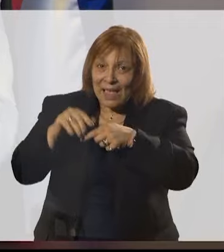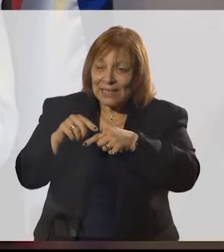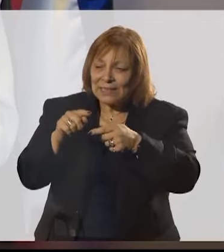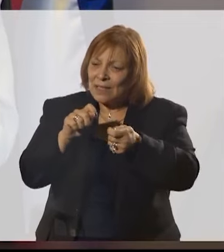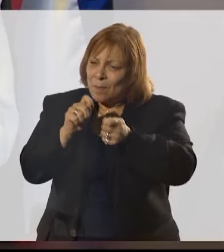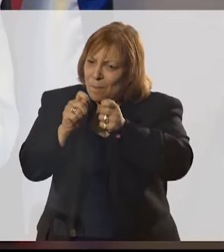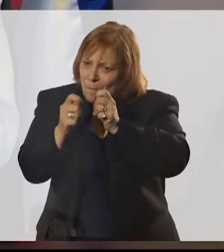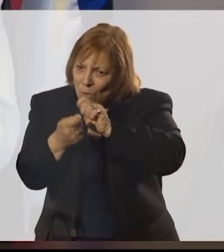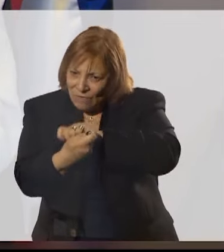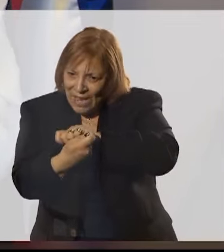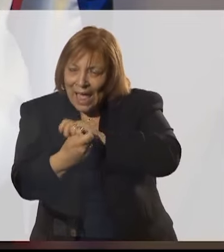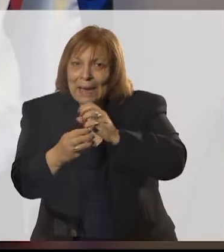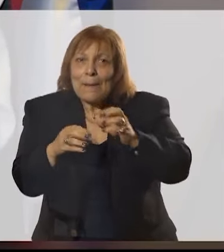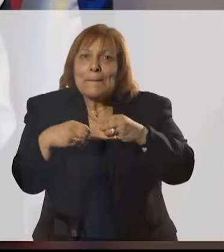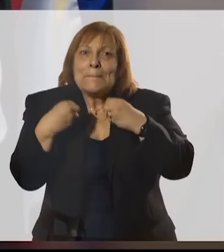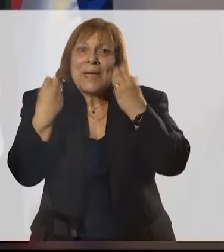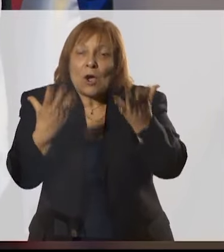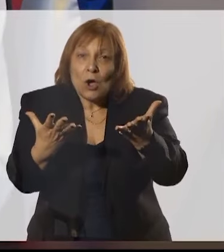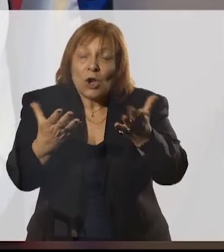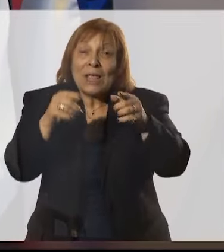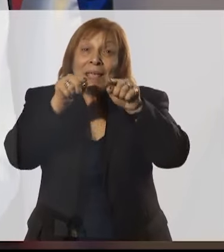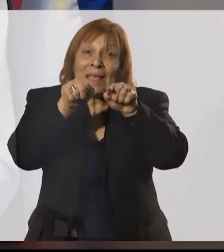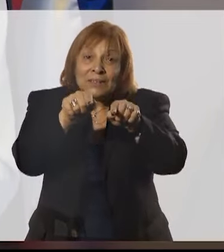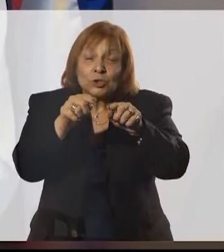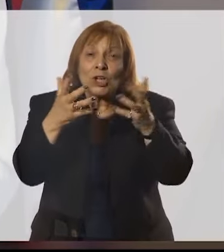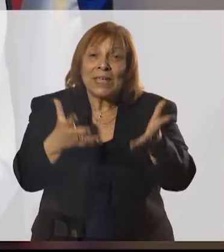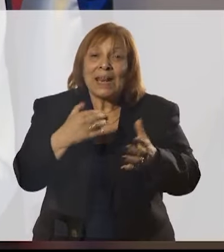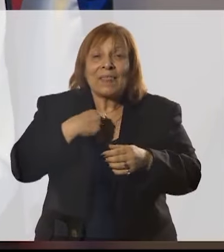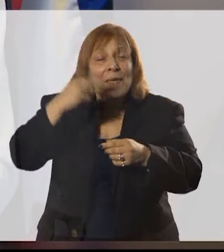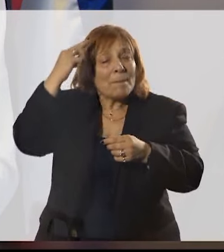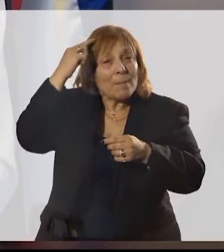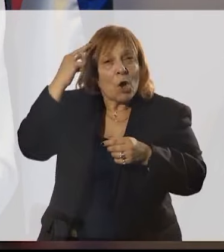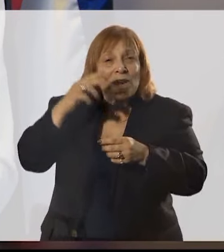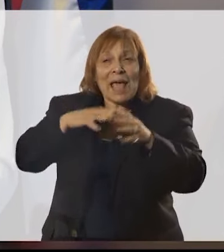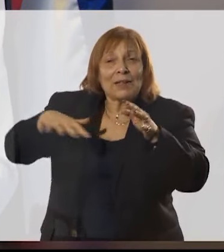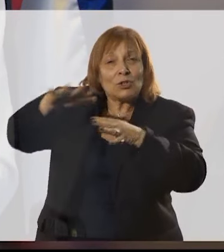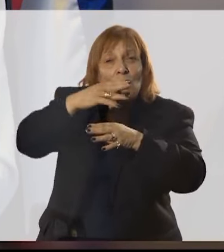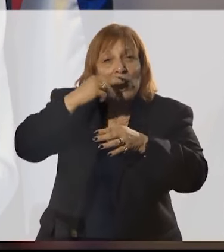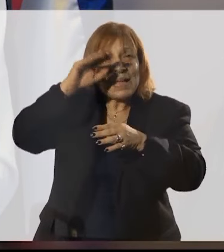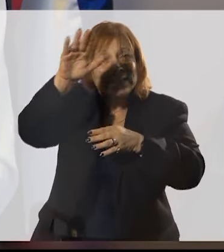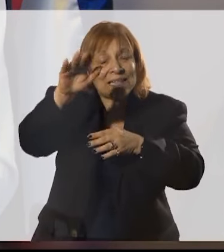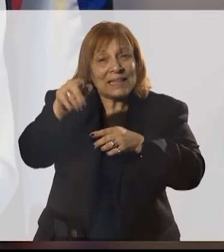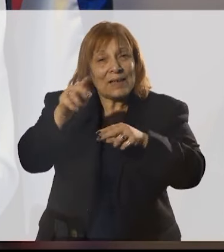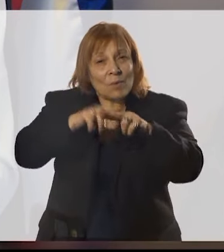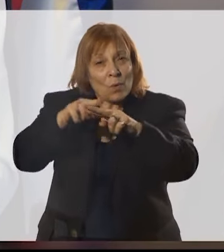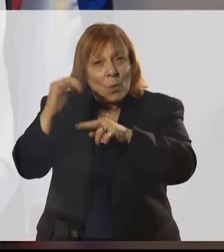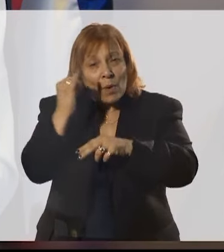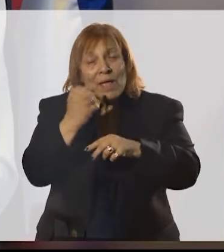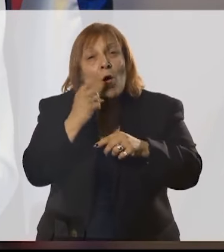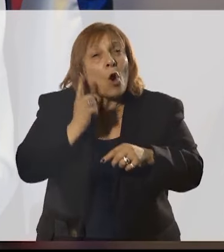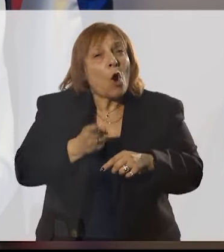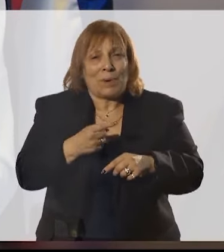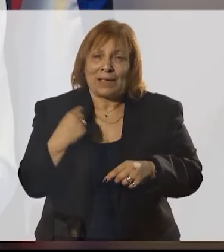y mejorar en tal sentido nuestra memoria las víctima del holocausto es además de una